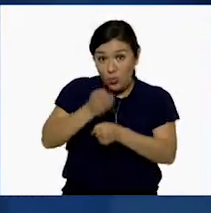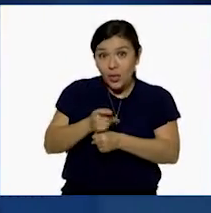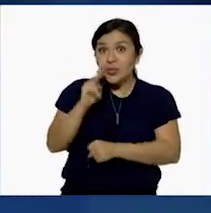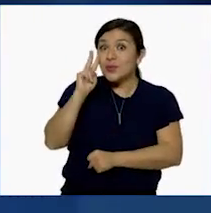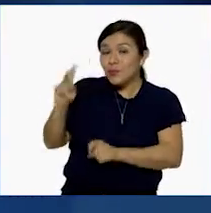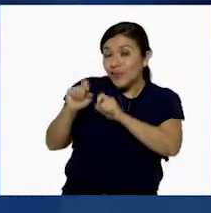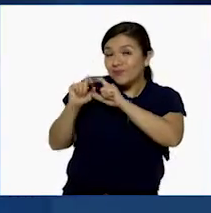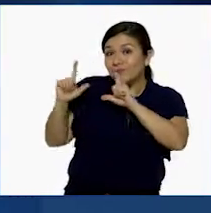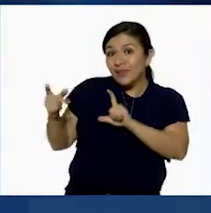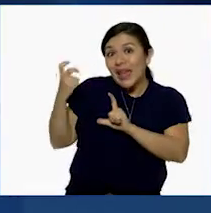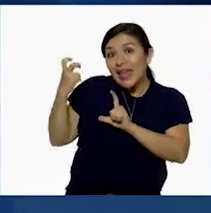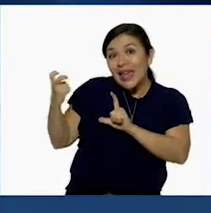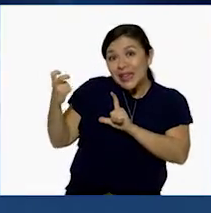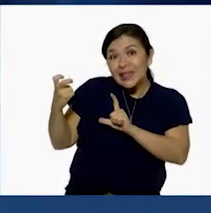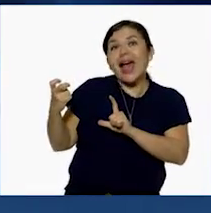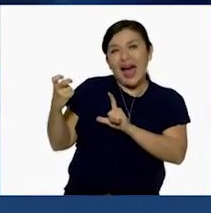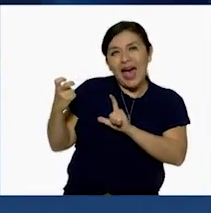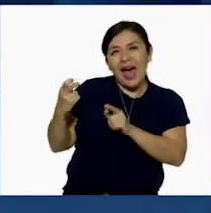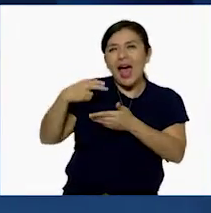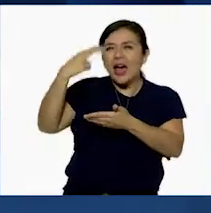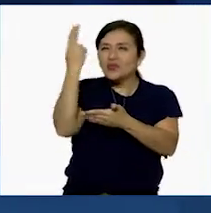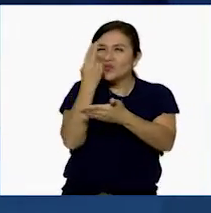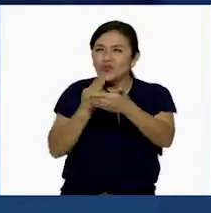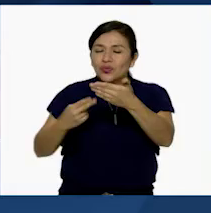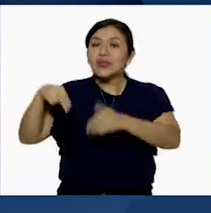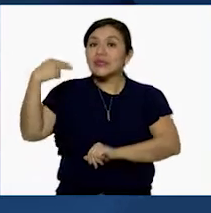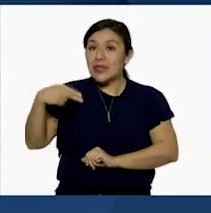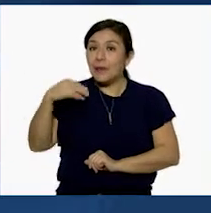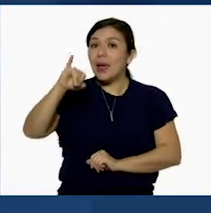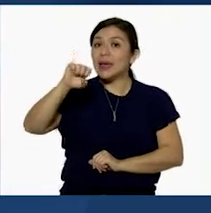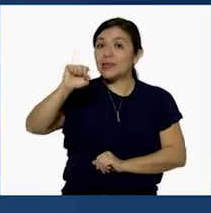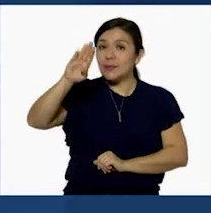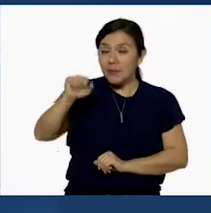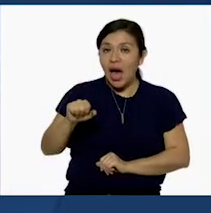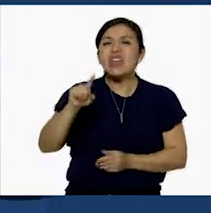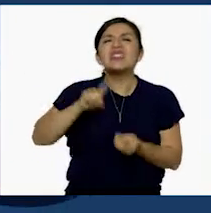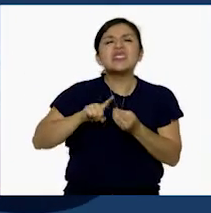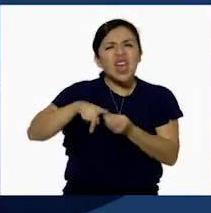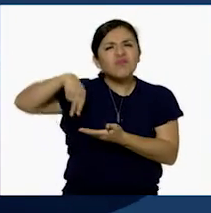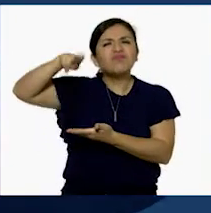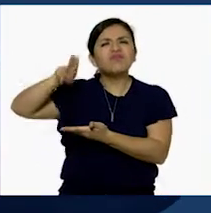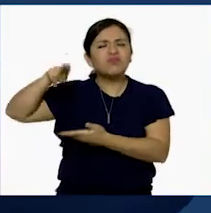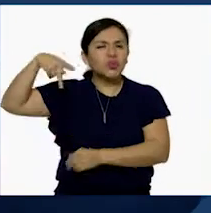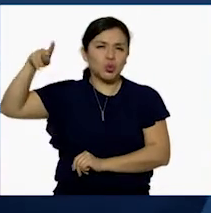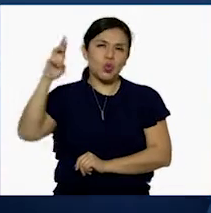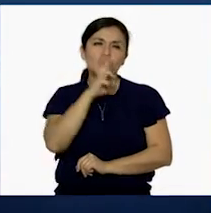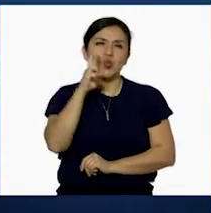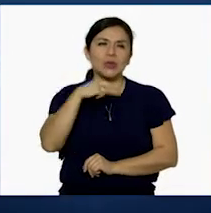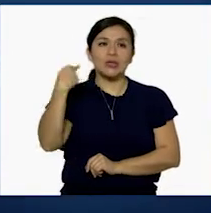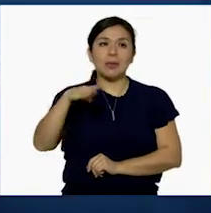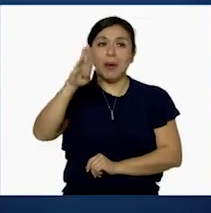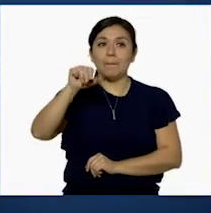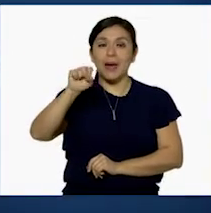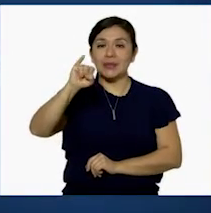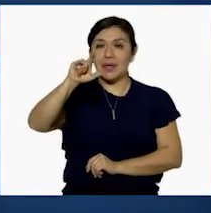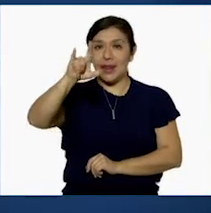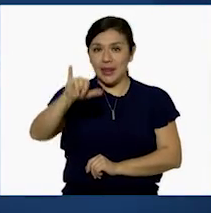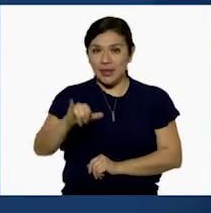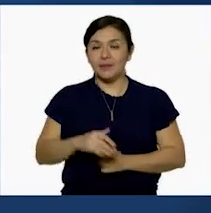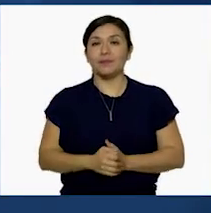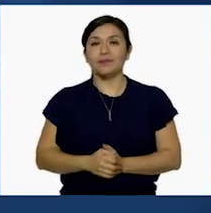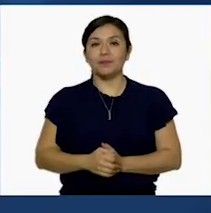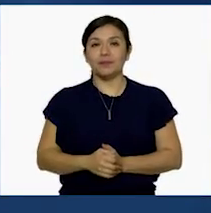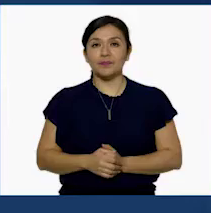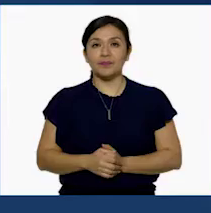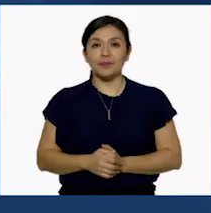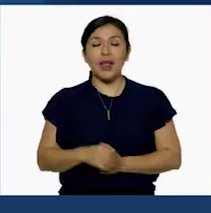ver en su pantalla la acuarela titulada Izba, pintada por el artista ruso Vasily Ivanovich